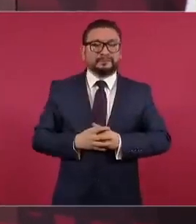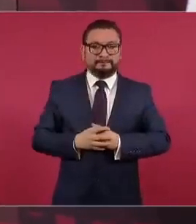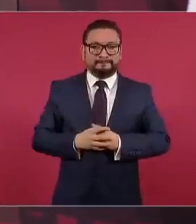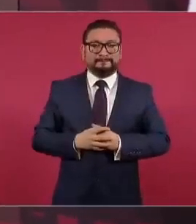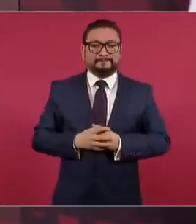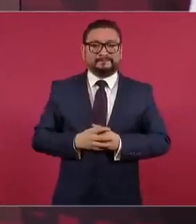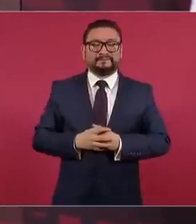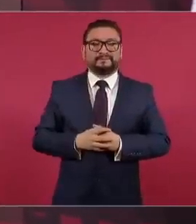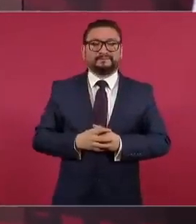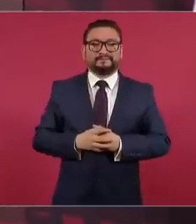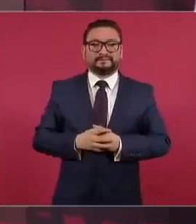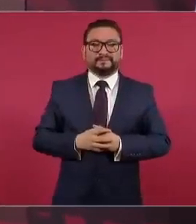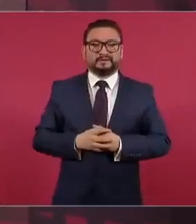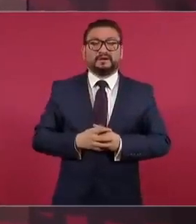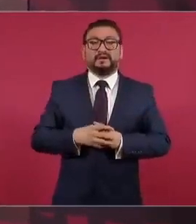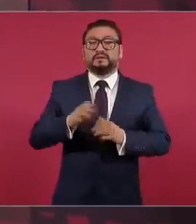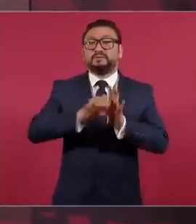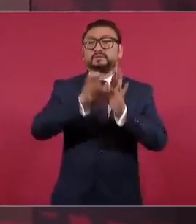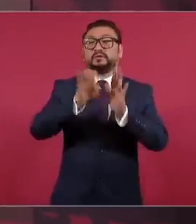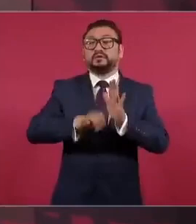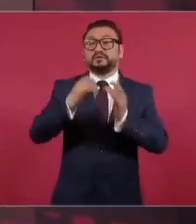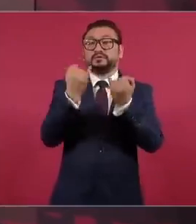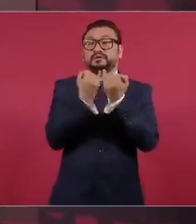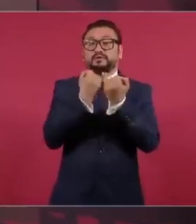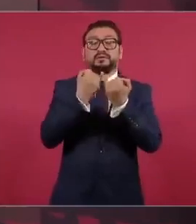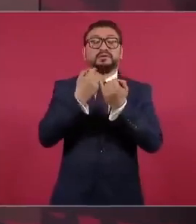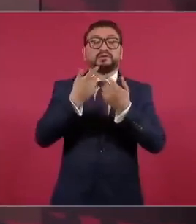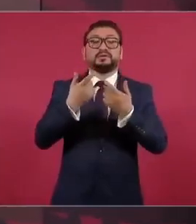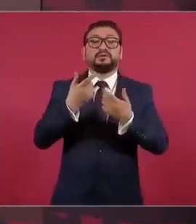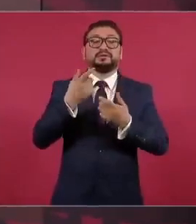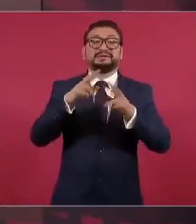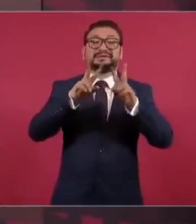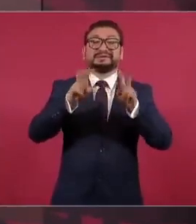también, entre otras cosas, la política? Juicio práctico.